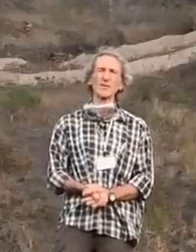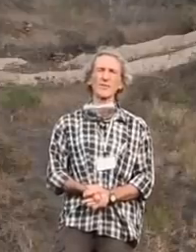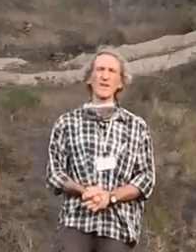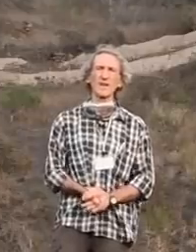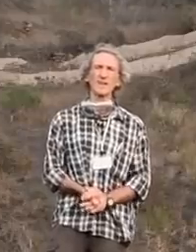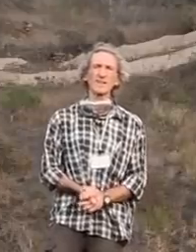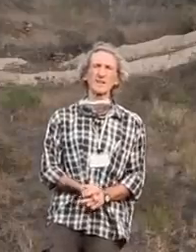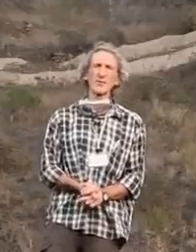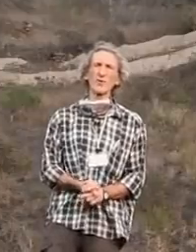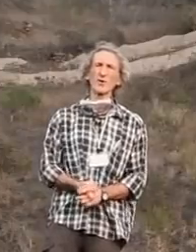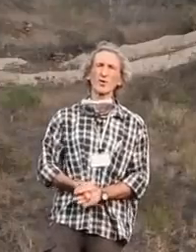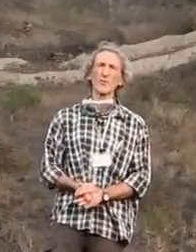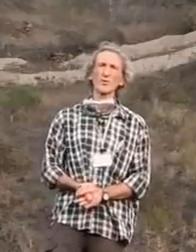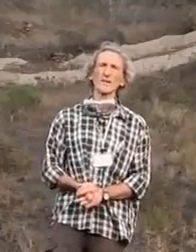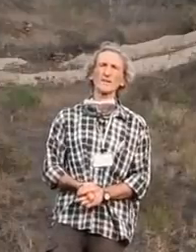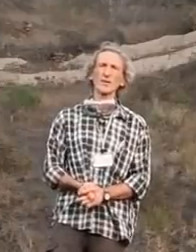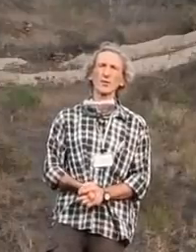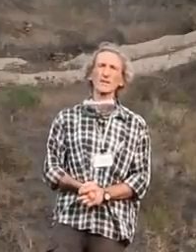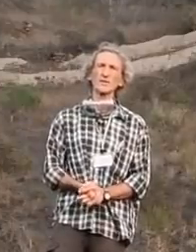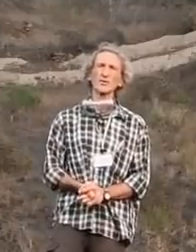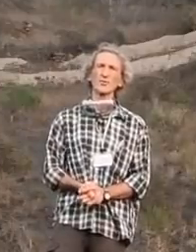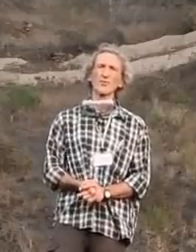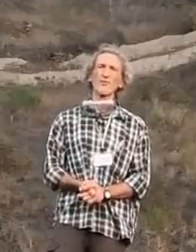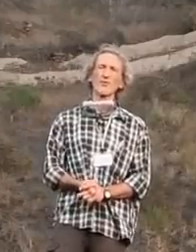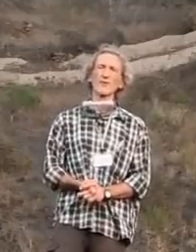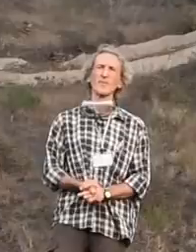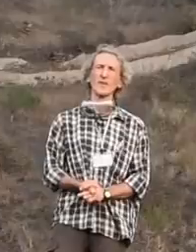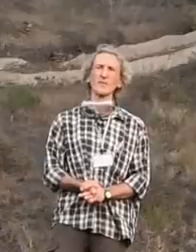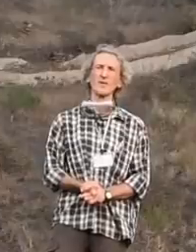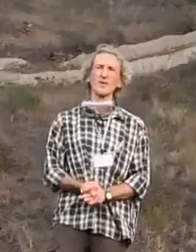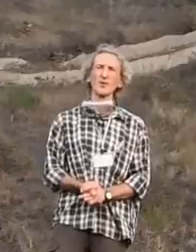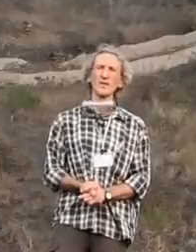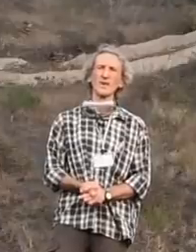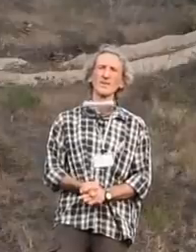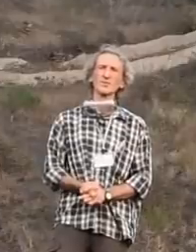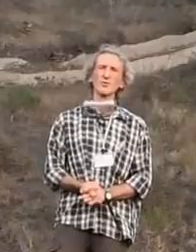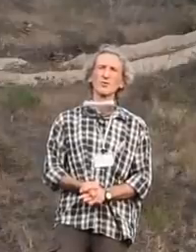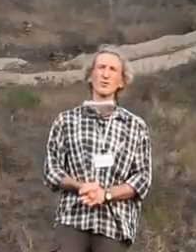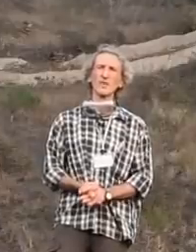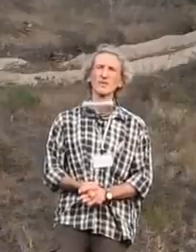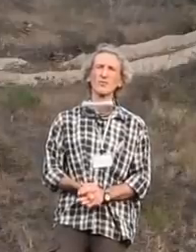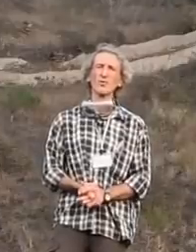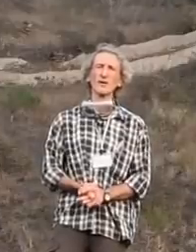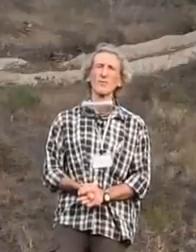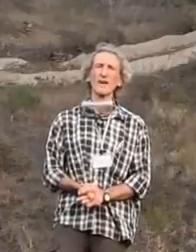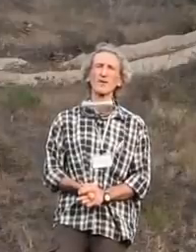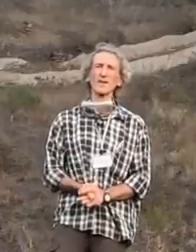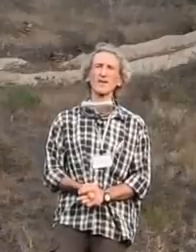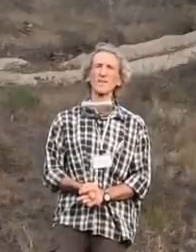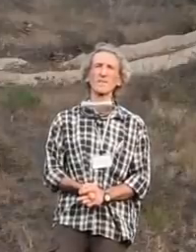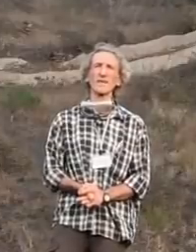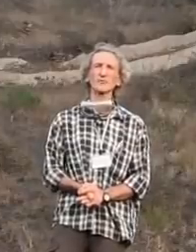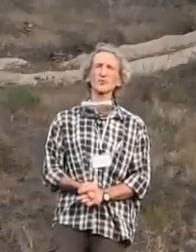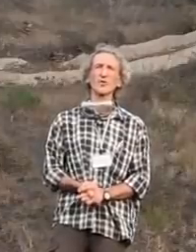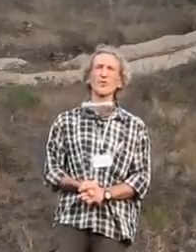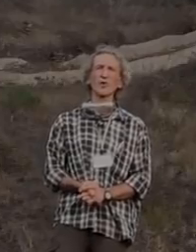del relato, las describió como dos grandes rocas con forma de pirámide. Hoy día son conocidas como los campanarios de